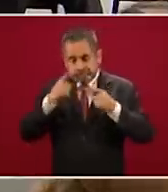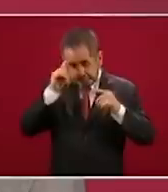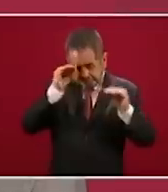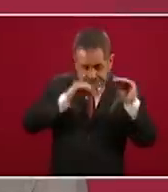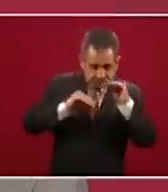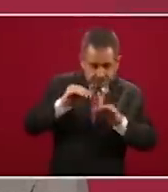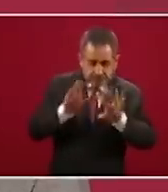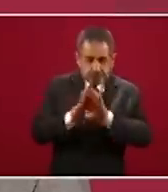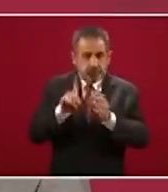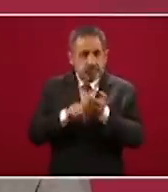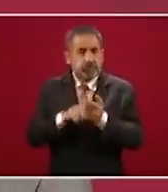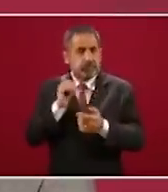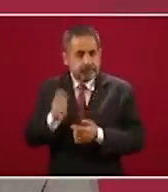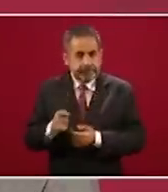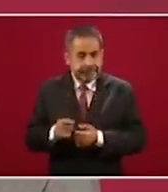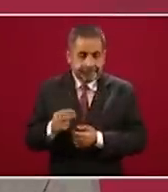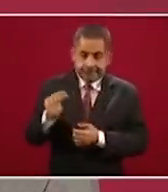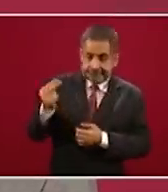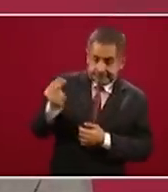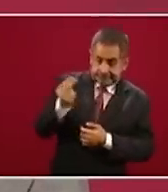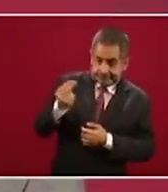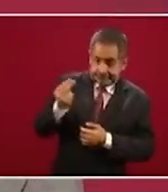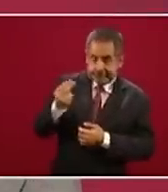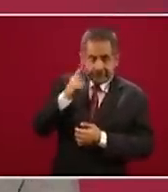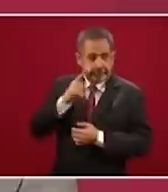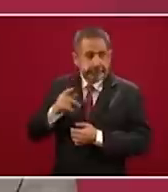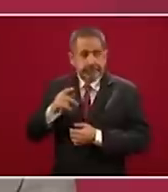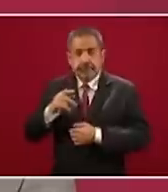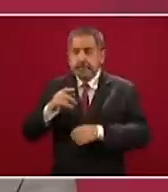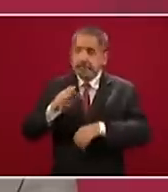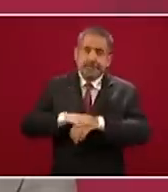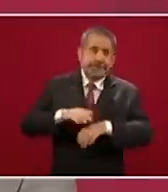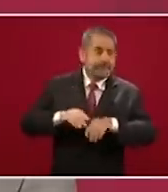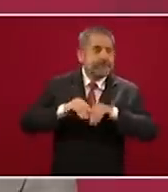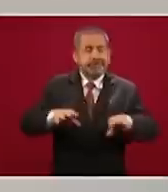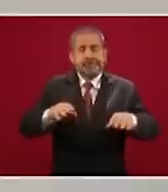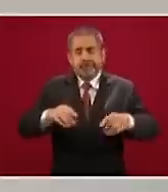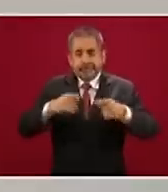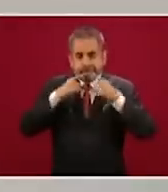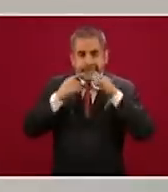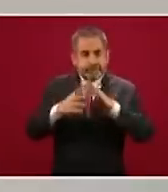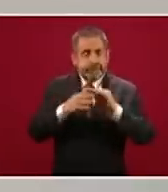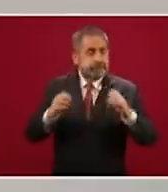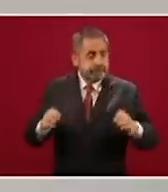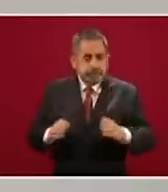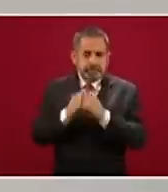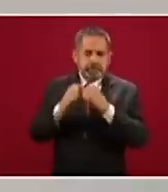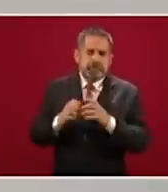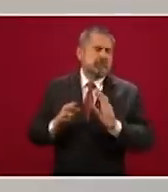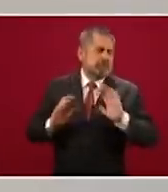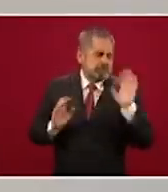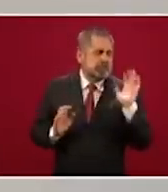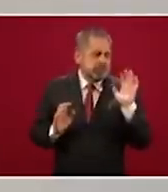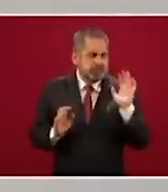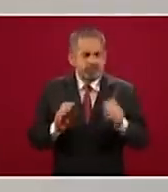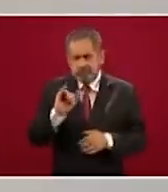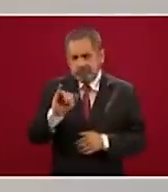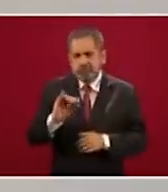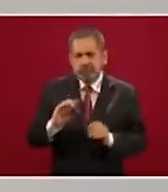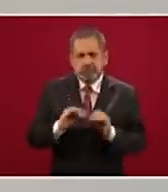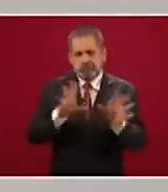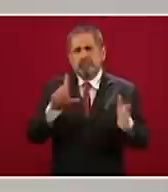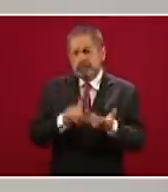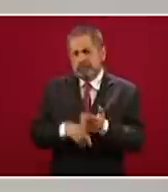técnicamente procedente la necesidad de disposiciones extraordinarias, por supuesto, se tendría